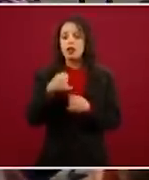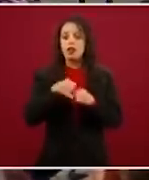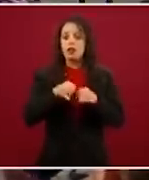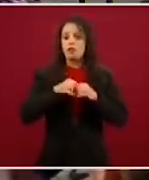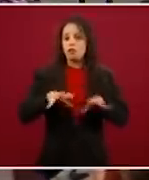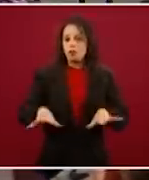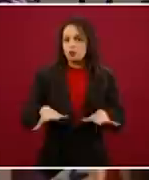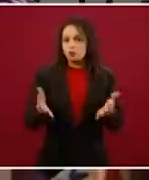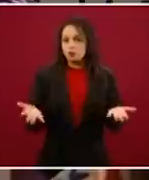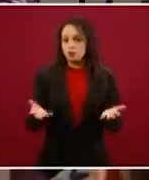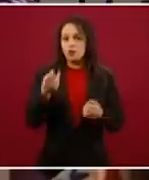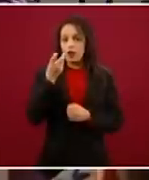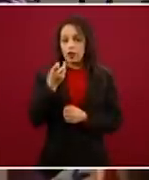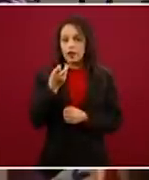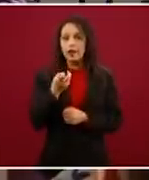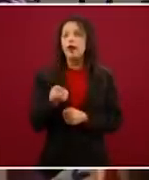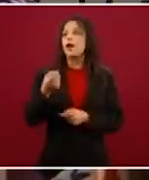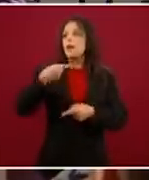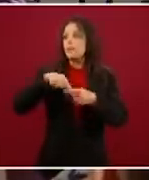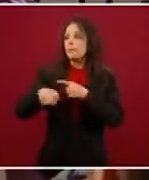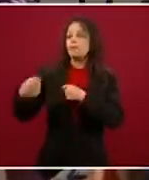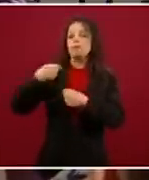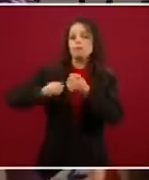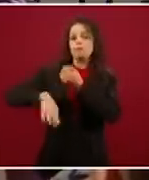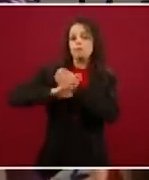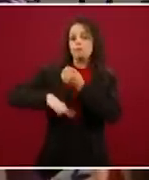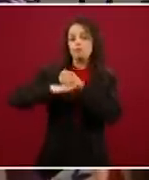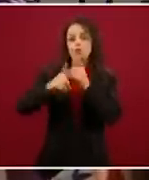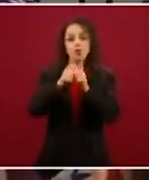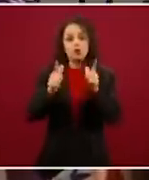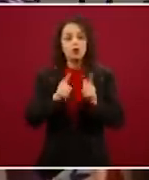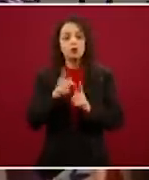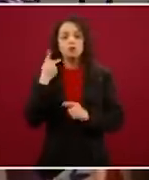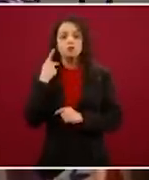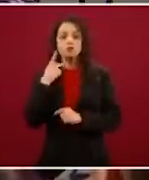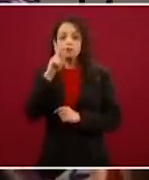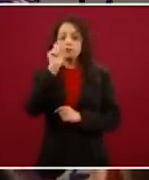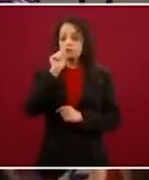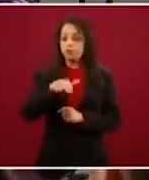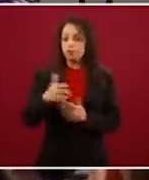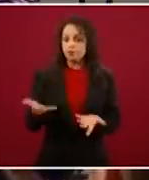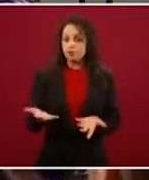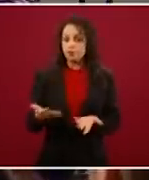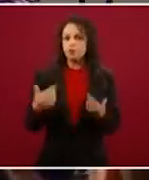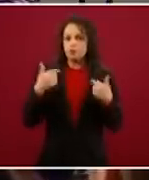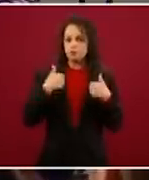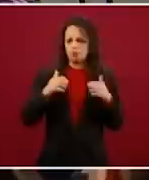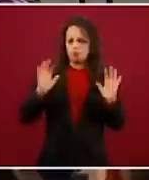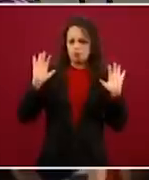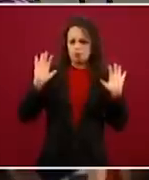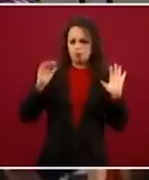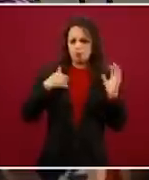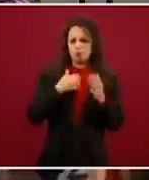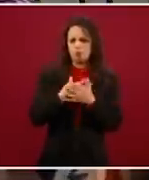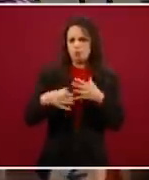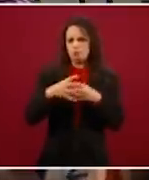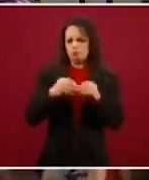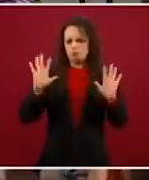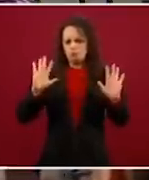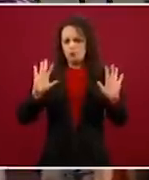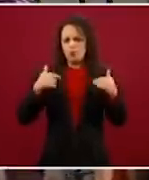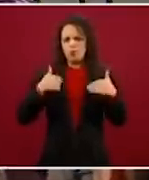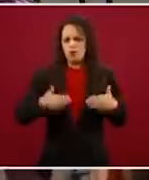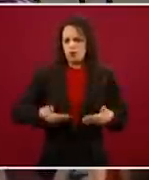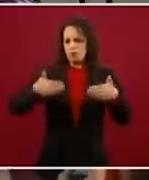ese momento empiezo a recibir ataques de panistas. Cuando me deslindo de lo que estaba pasando afuera porque yo no hago marchas, yo no